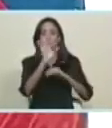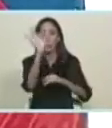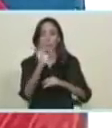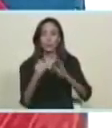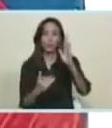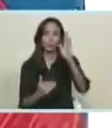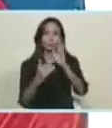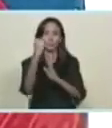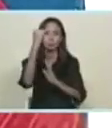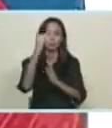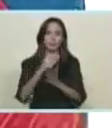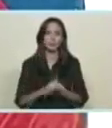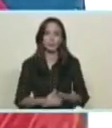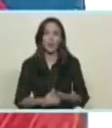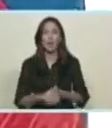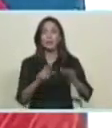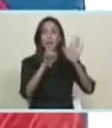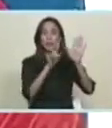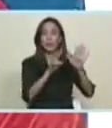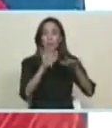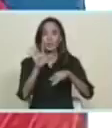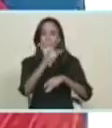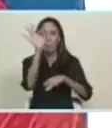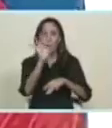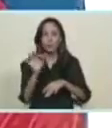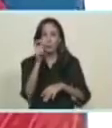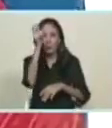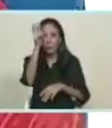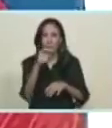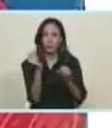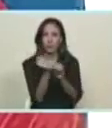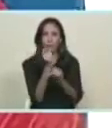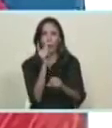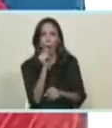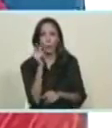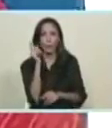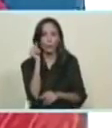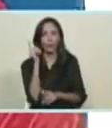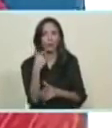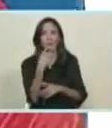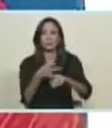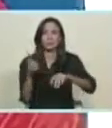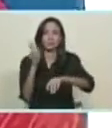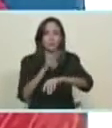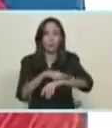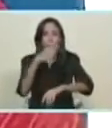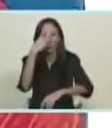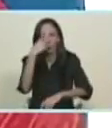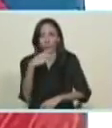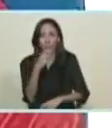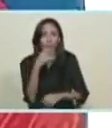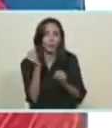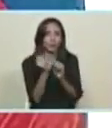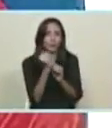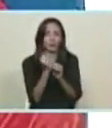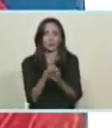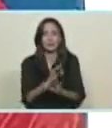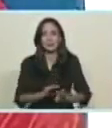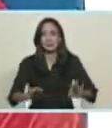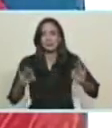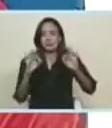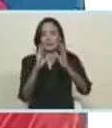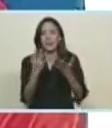que el 75% de la población activa en Venezuela tenía condiciones precarias de trabajo que solo los llevaban